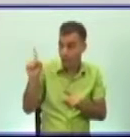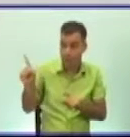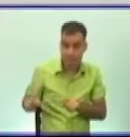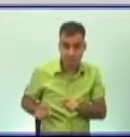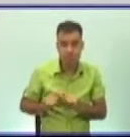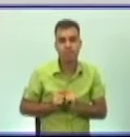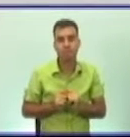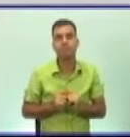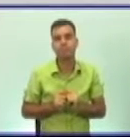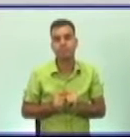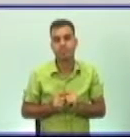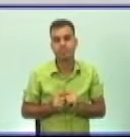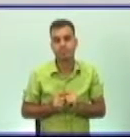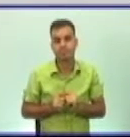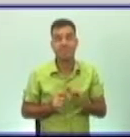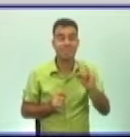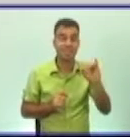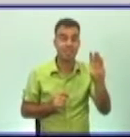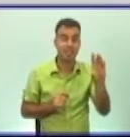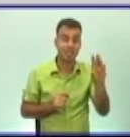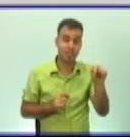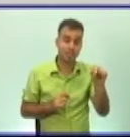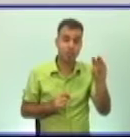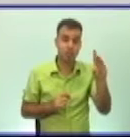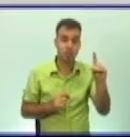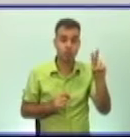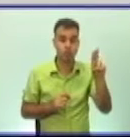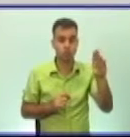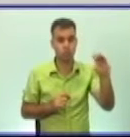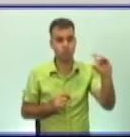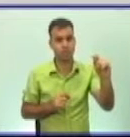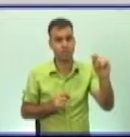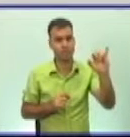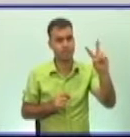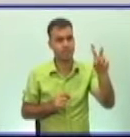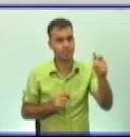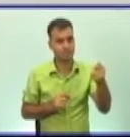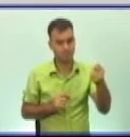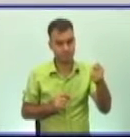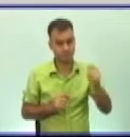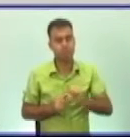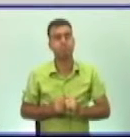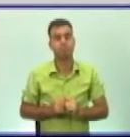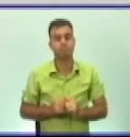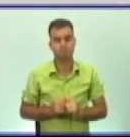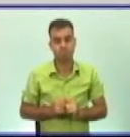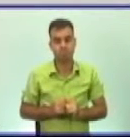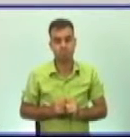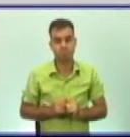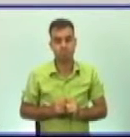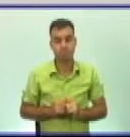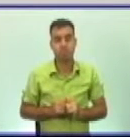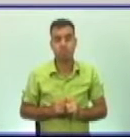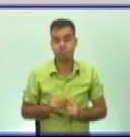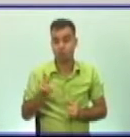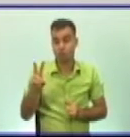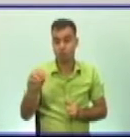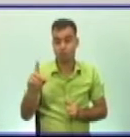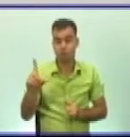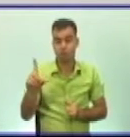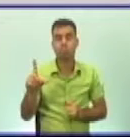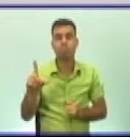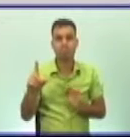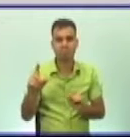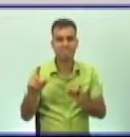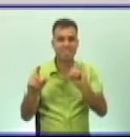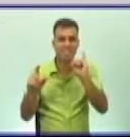reactancia inductiva. En este caso, en la lectura de este voltímetro se corresponde con el valor de 6